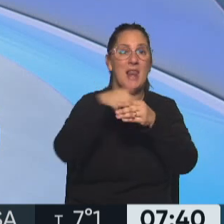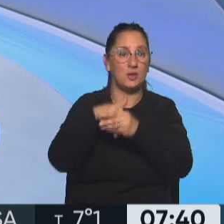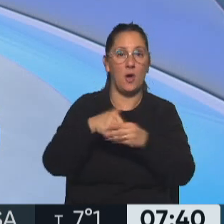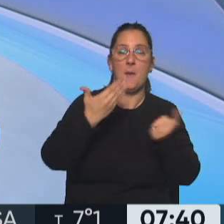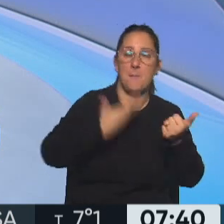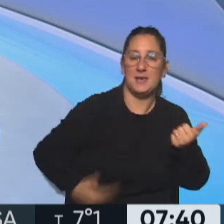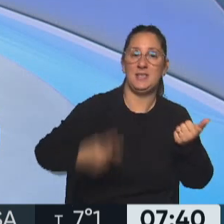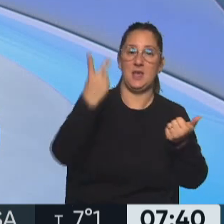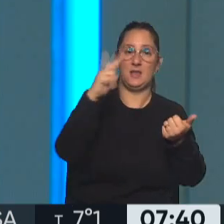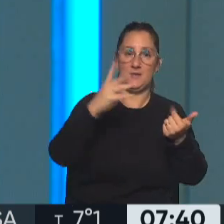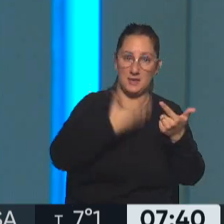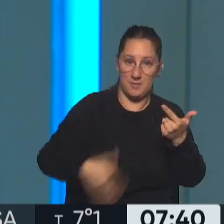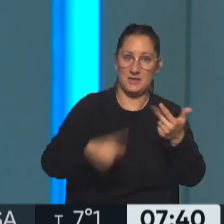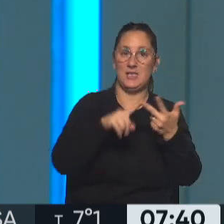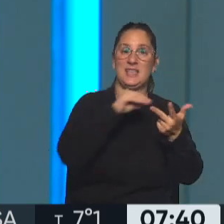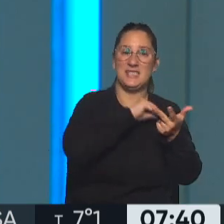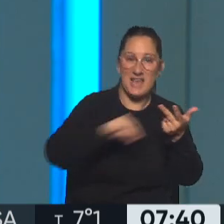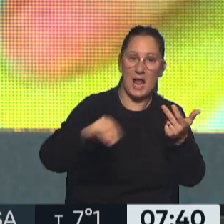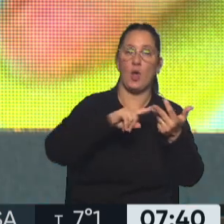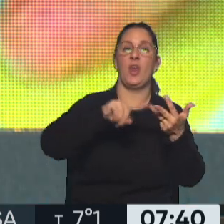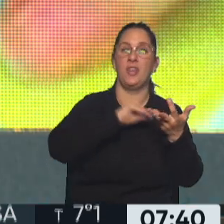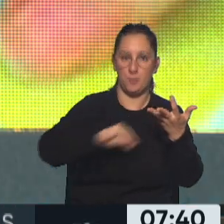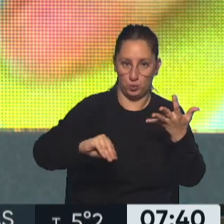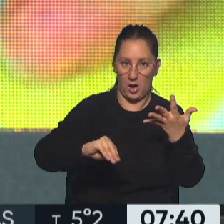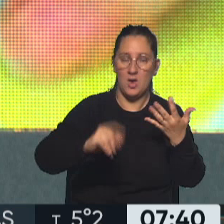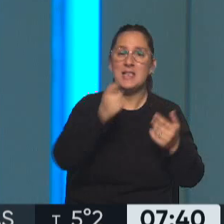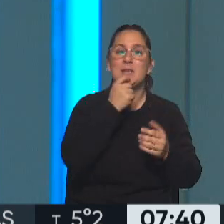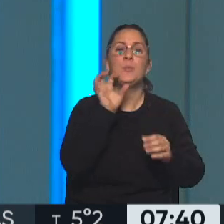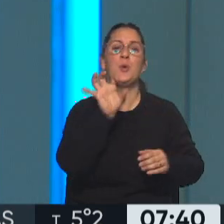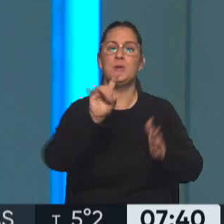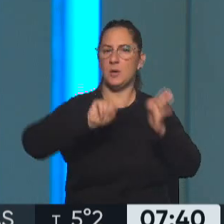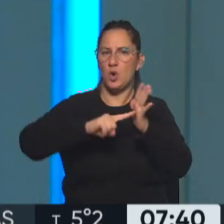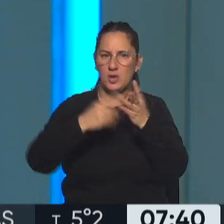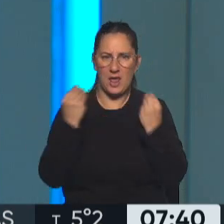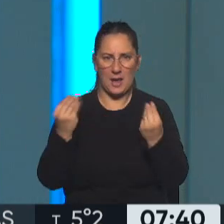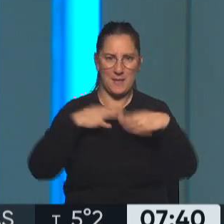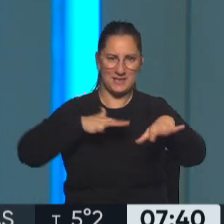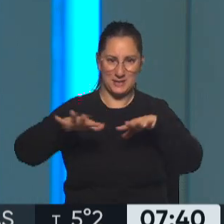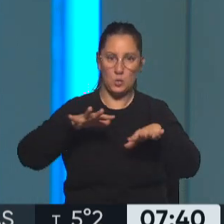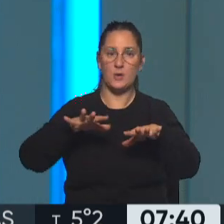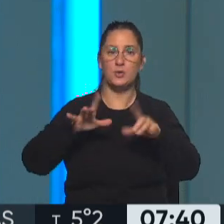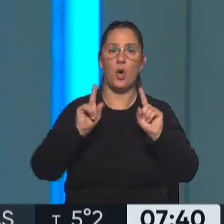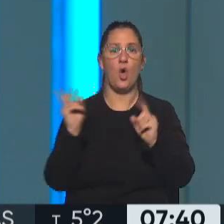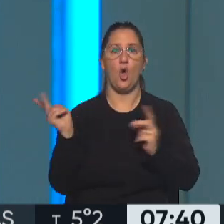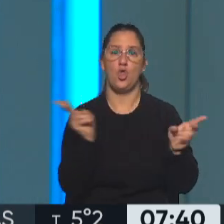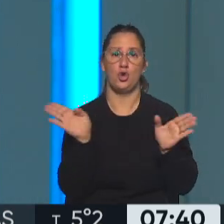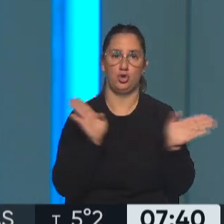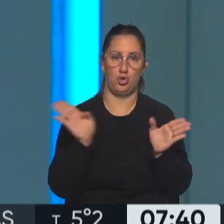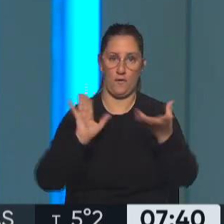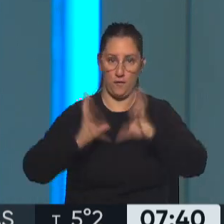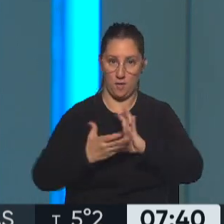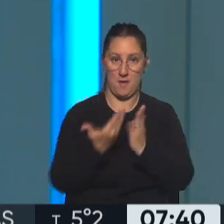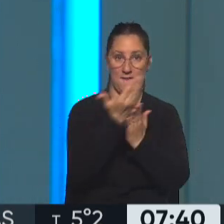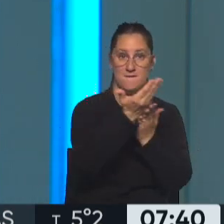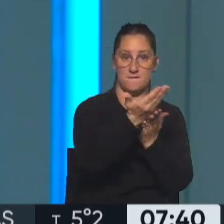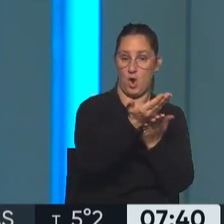presidente, vicepresidente, senadores y diputados nacionales. ¿Qué pasaría en la provincia de Buenos Aires? Coexistirían los dos sistemas. La